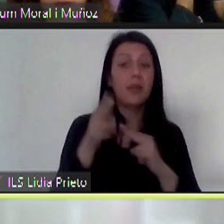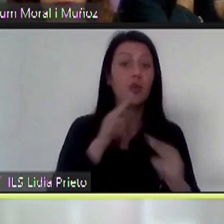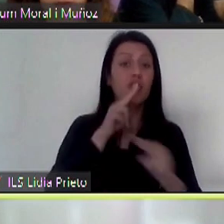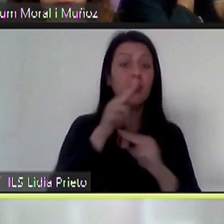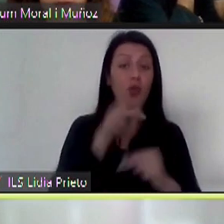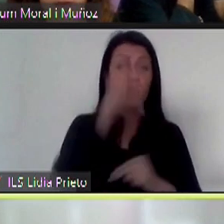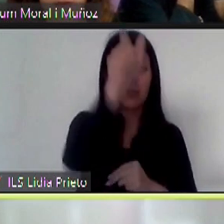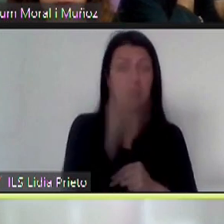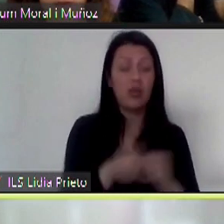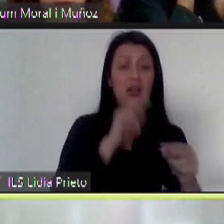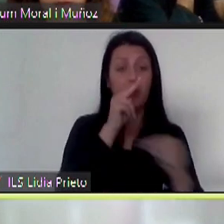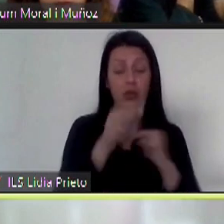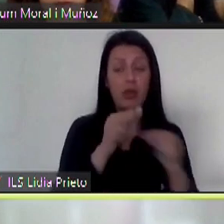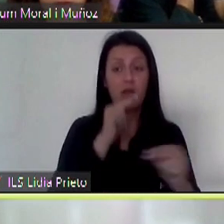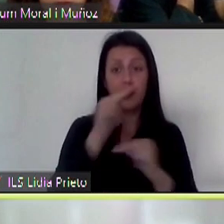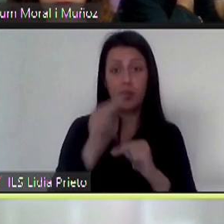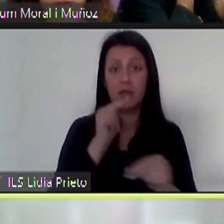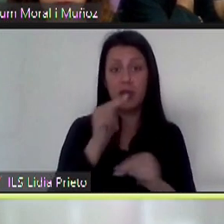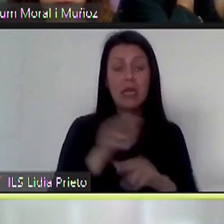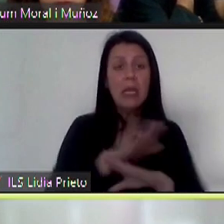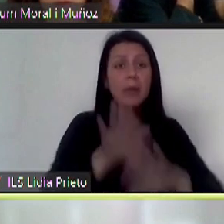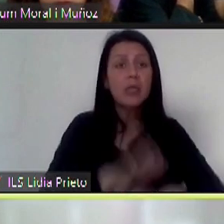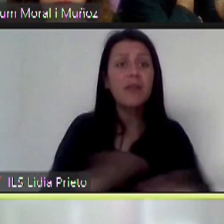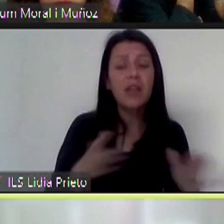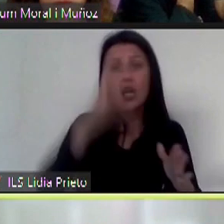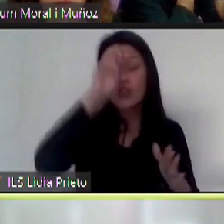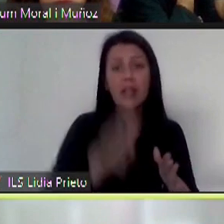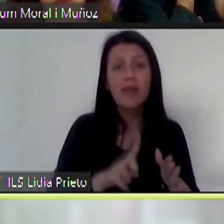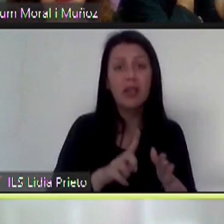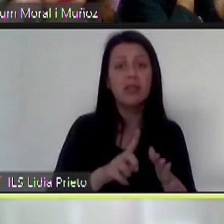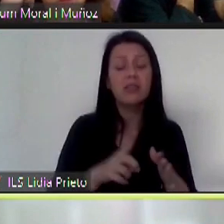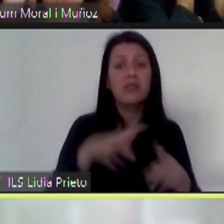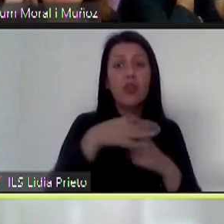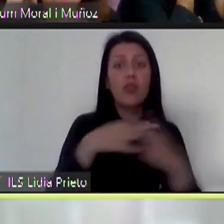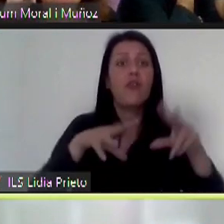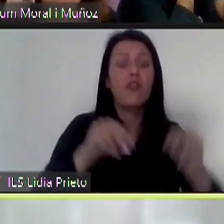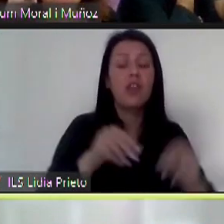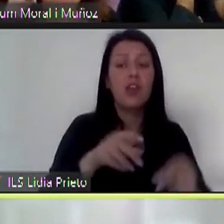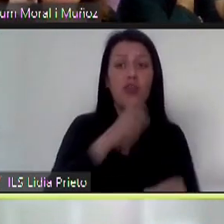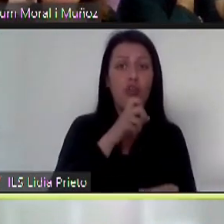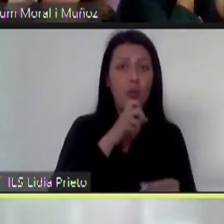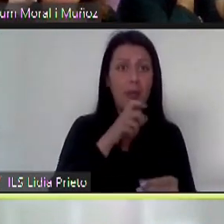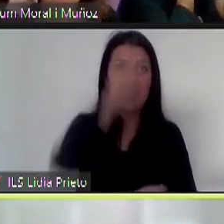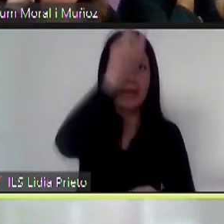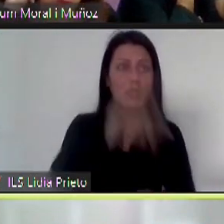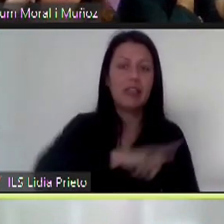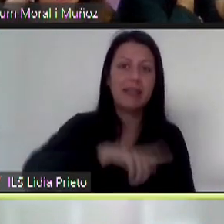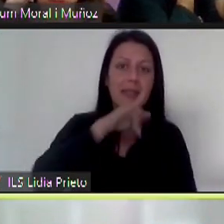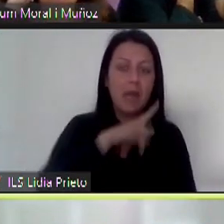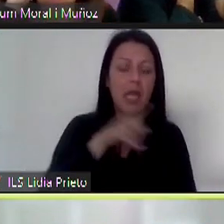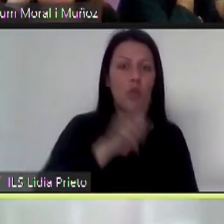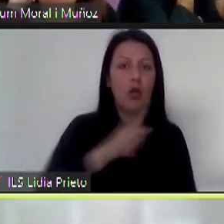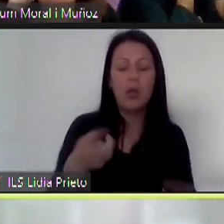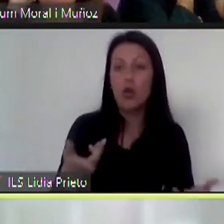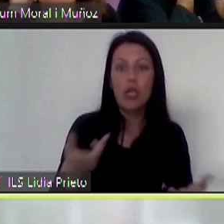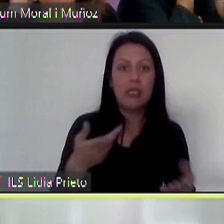veces, pero al final no saben cómo cortar el asunto sin que esta persona se sienta mal, pero claro, ya es un colapso